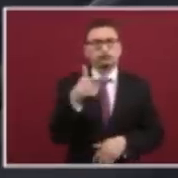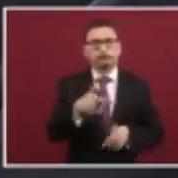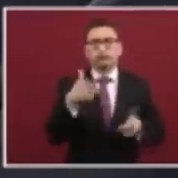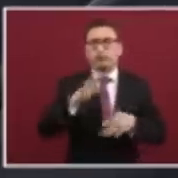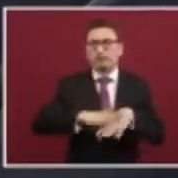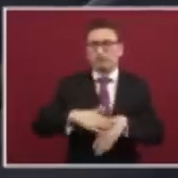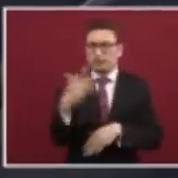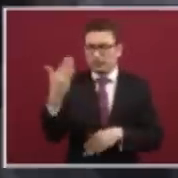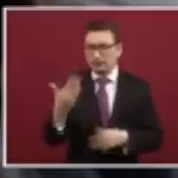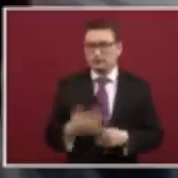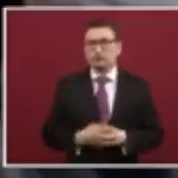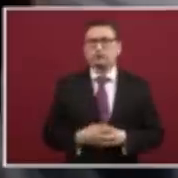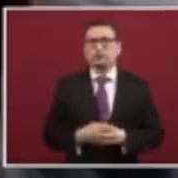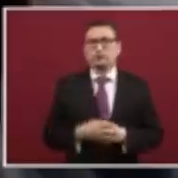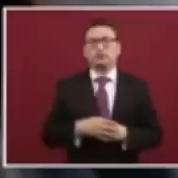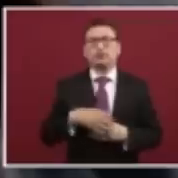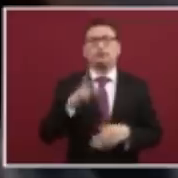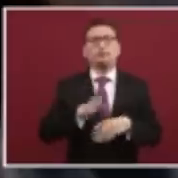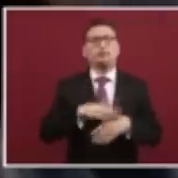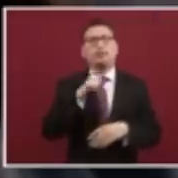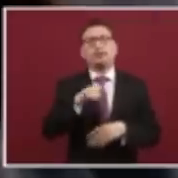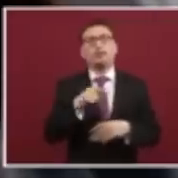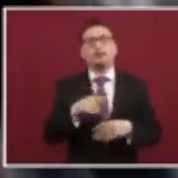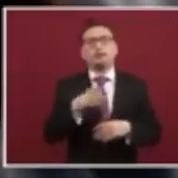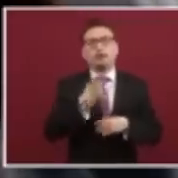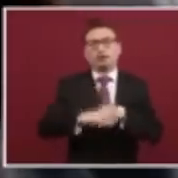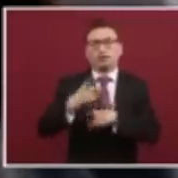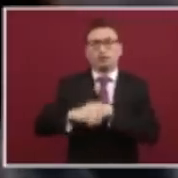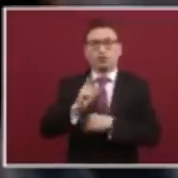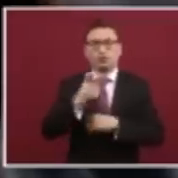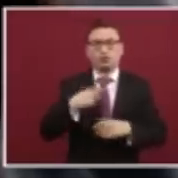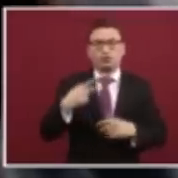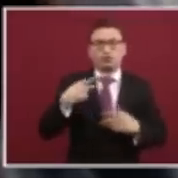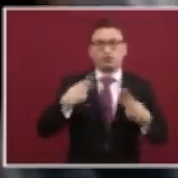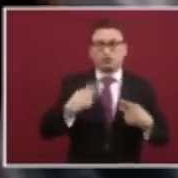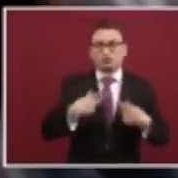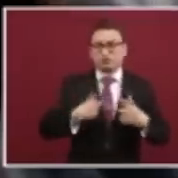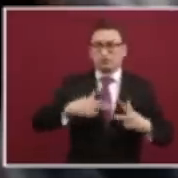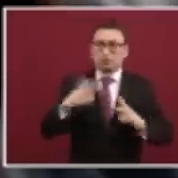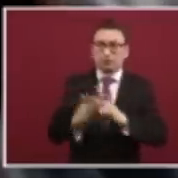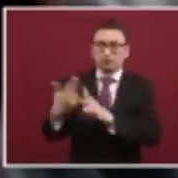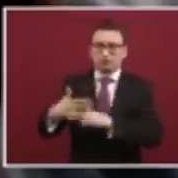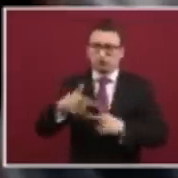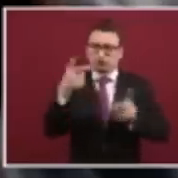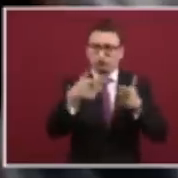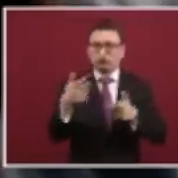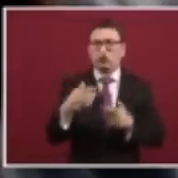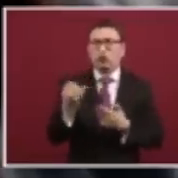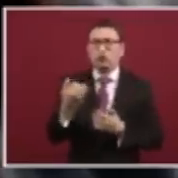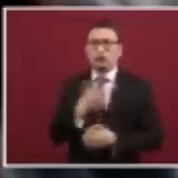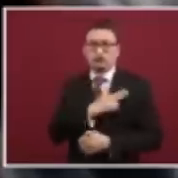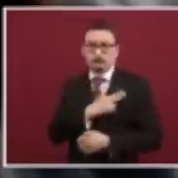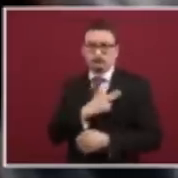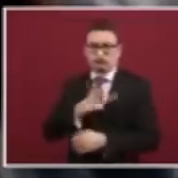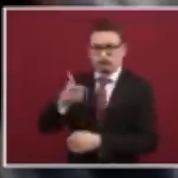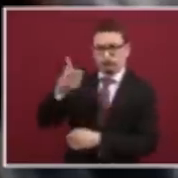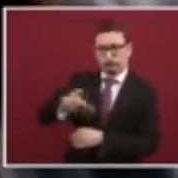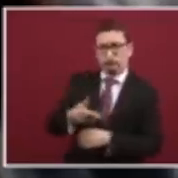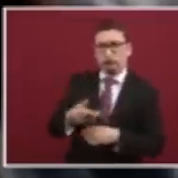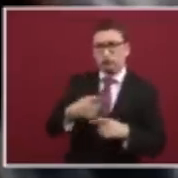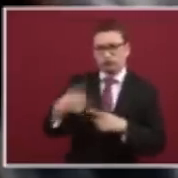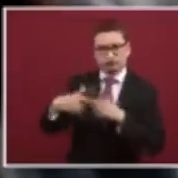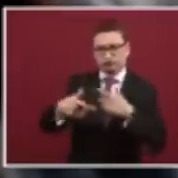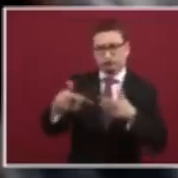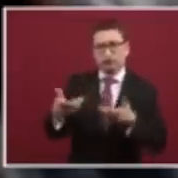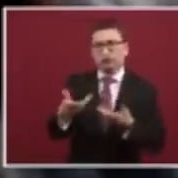sobre todo en la parte de los delitos de homicidio y también de lesiones. ¿Qué se está pidiendo o qué se está